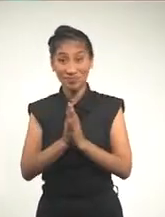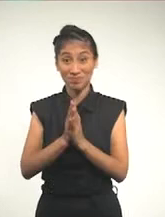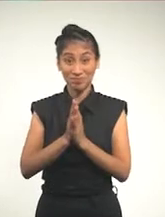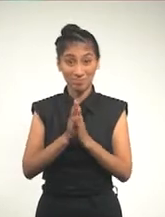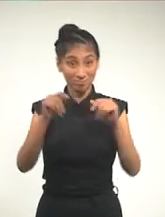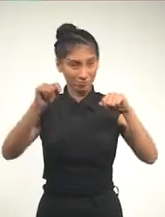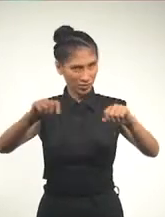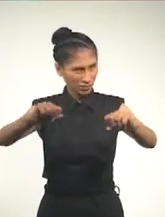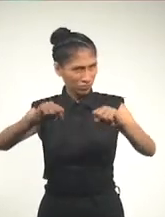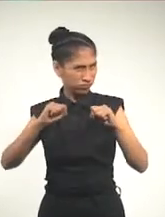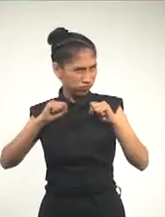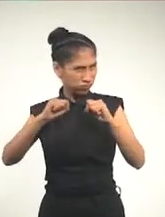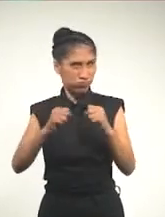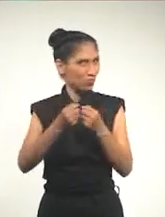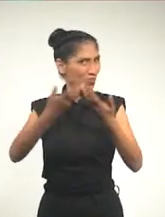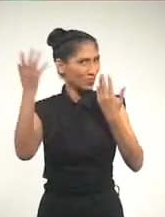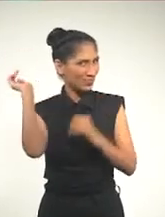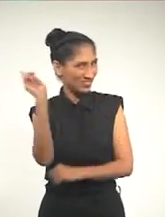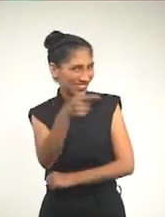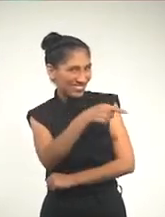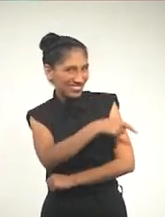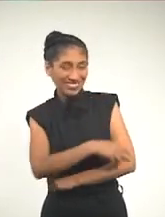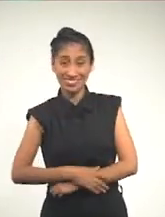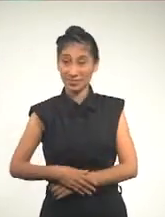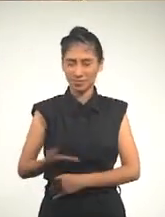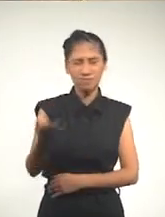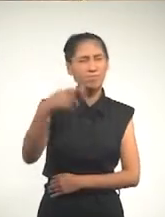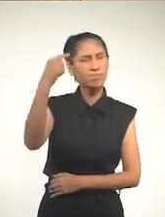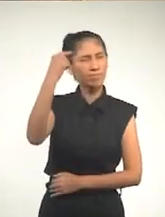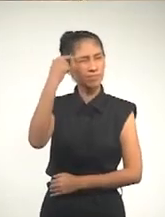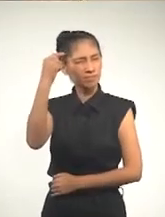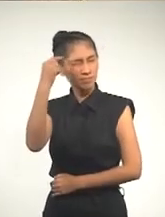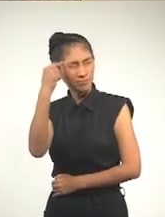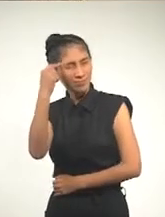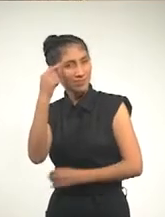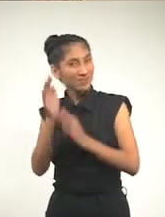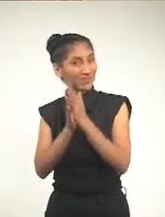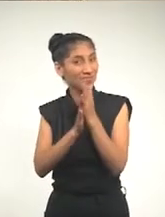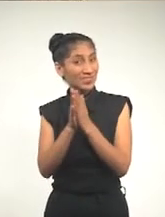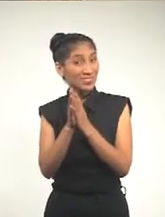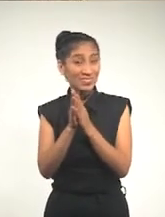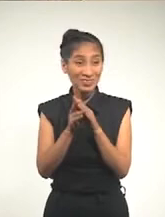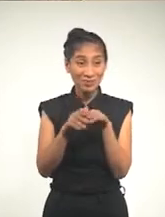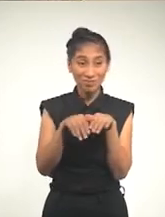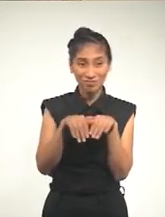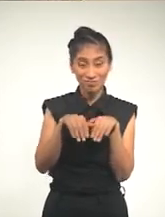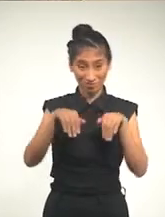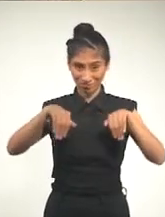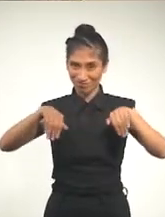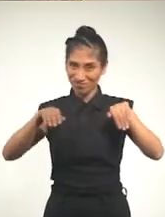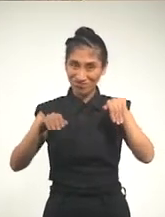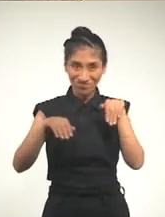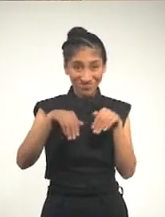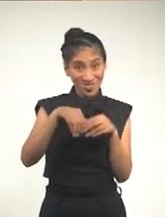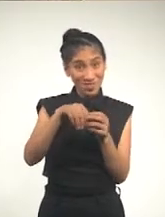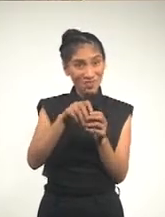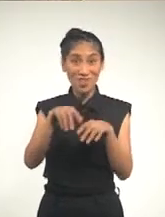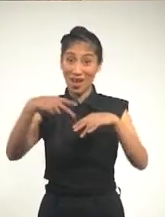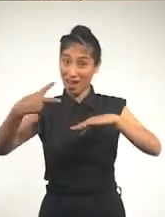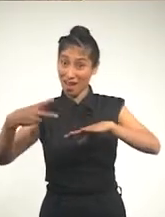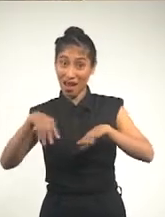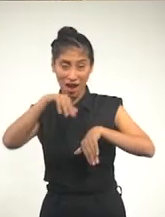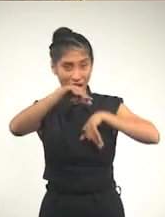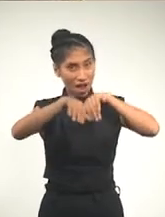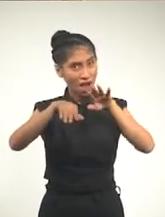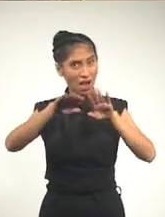Chancay! Entonces, estos movimientos son para ti. Vamos a imaginar que somos unos caracolitos que nos vamos de